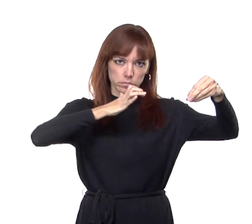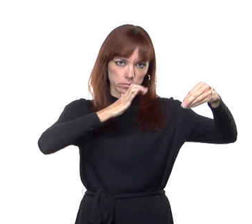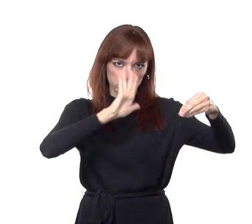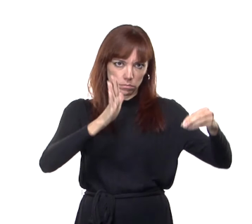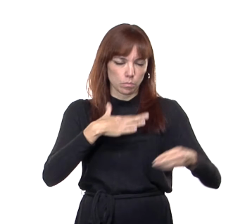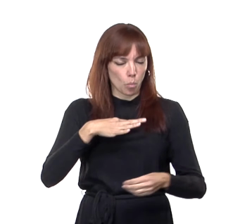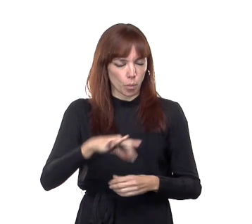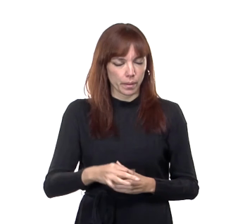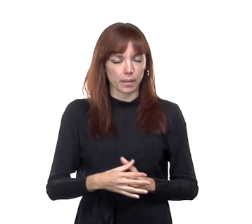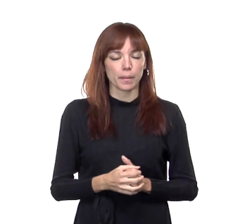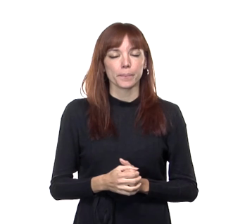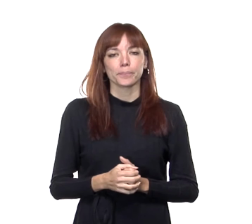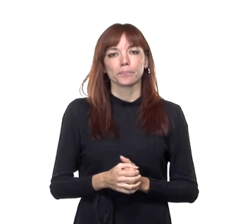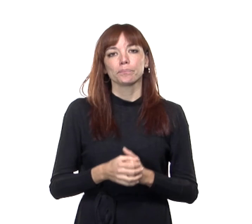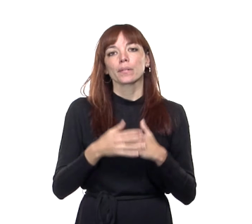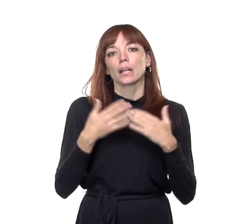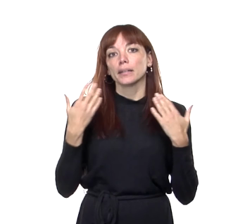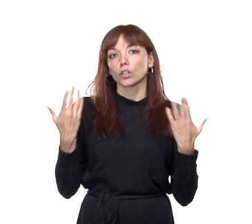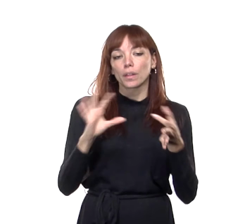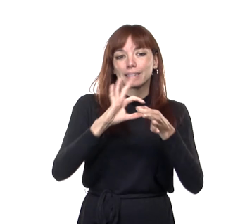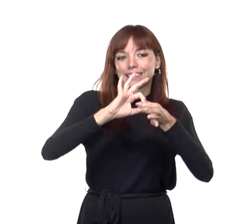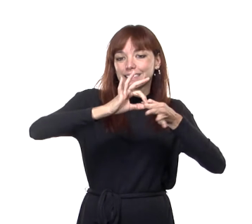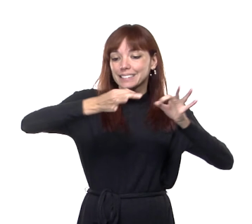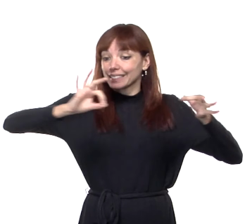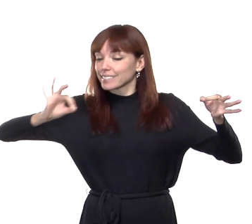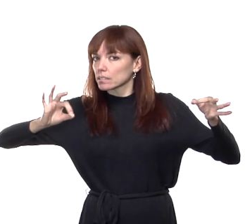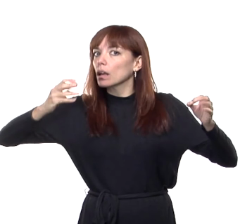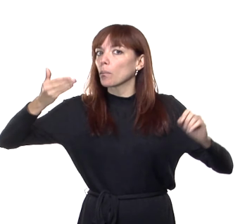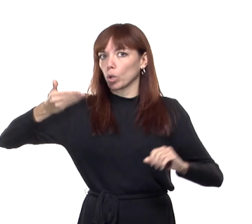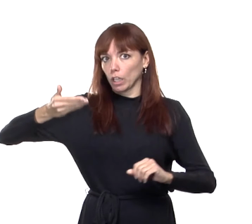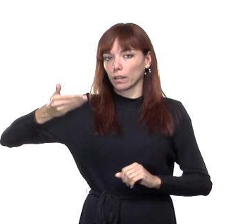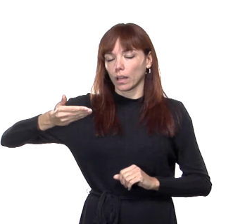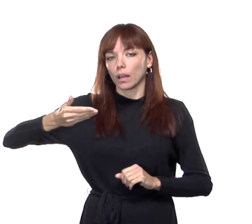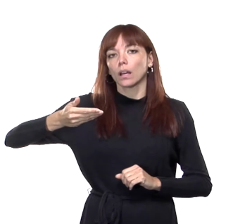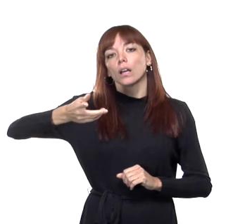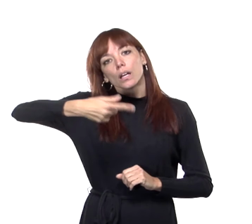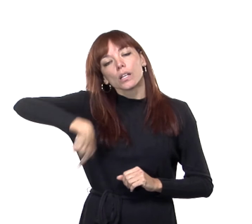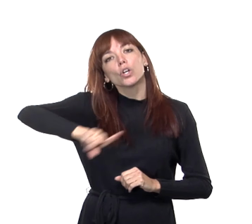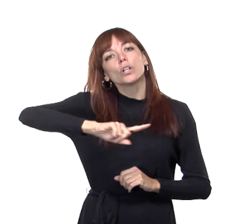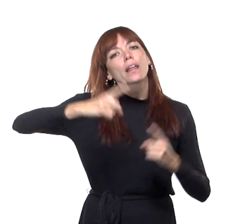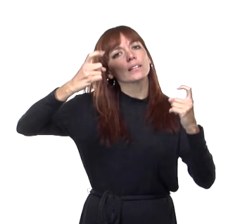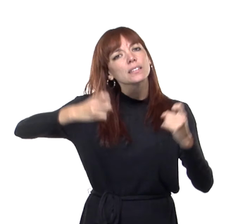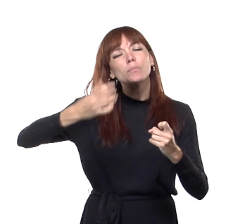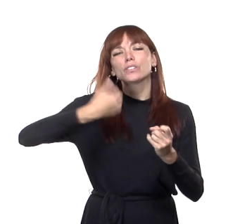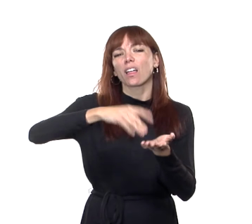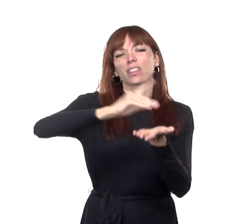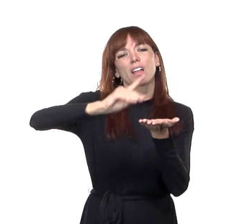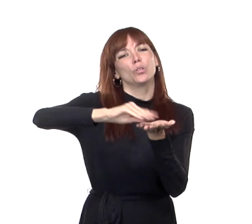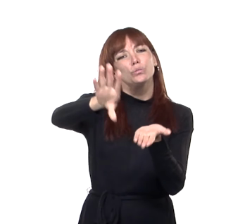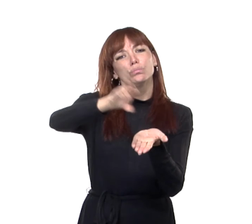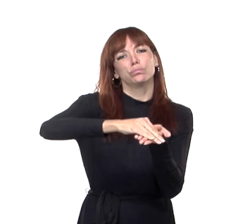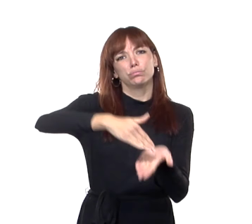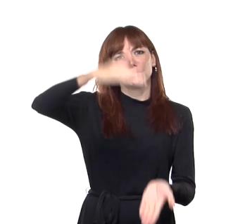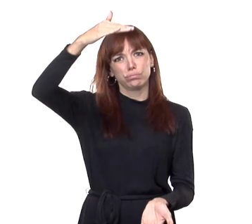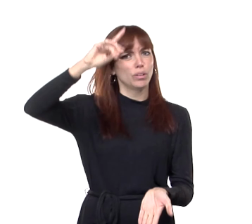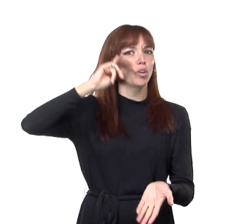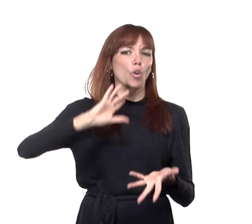entonces los compartimientos son muy importantes necesitamos dejar de recolectar tantos datos es una